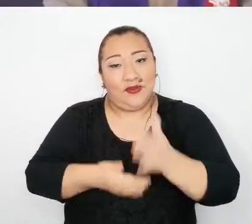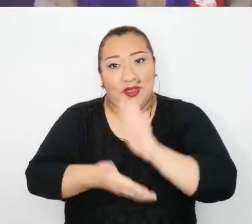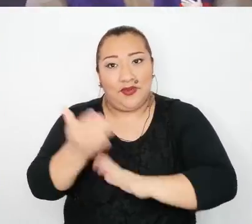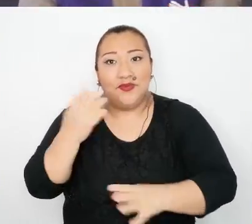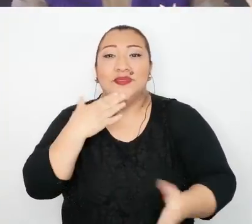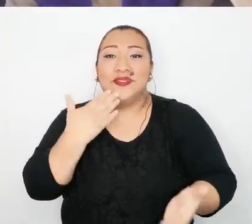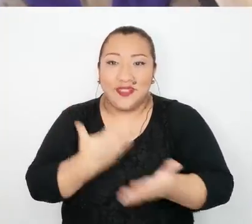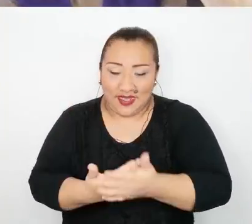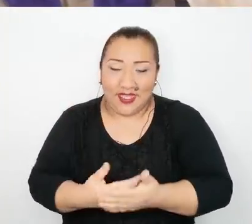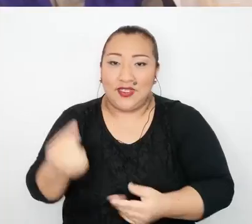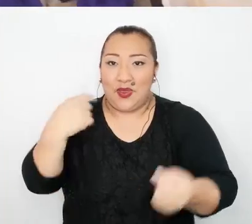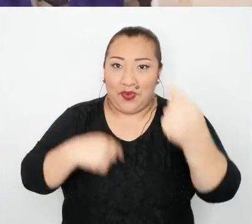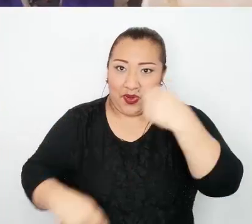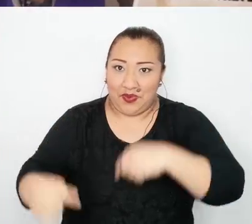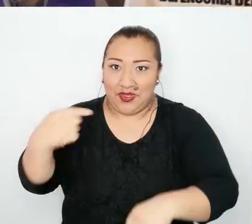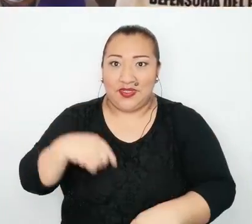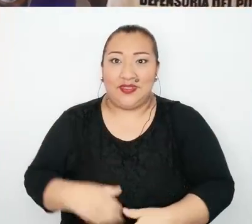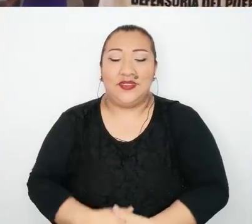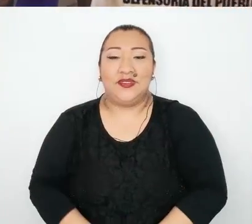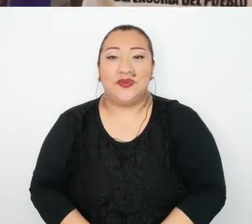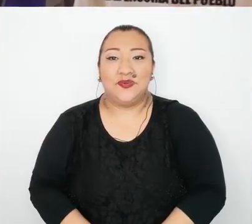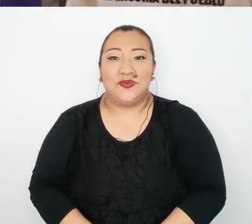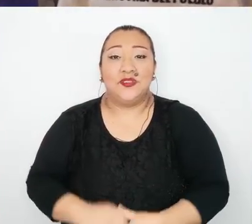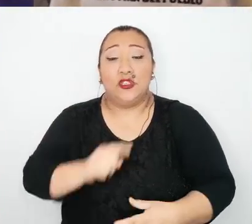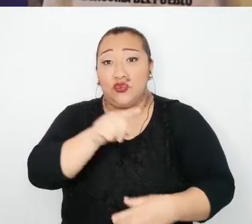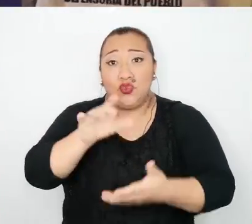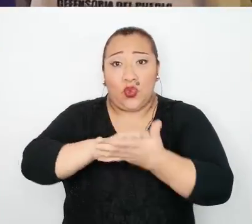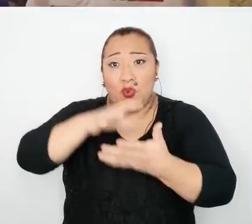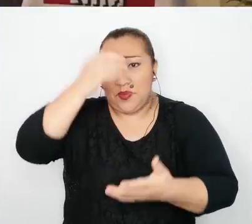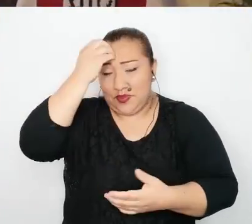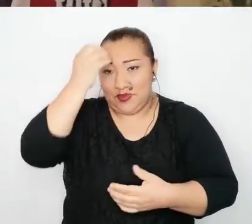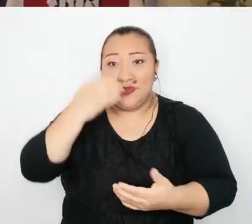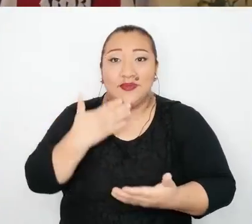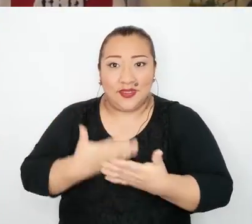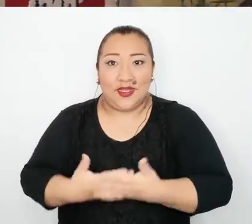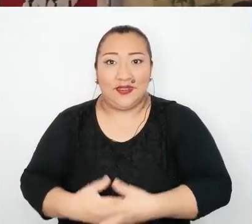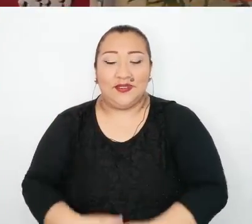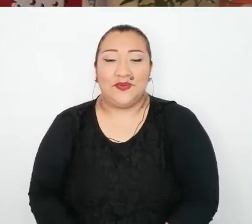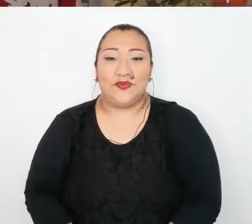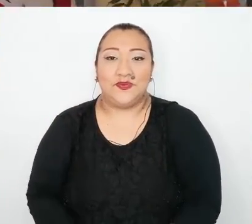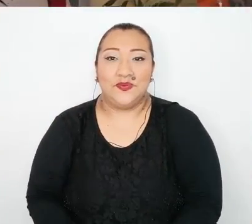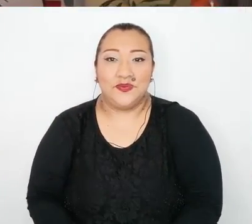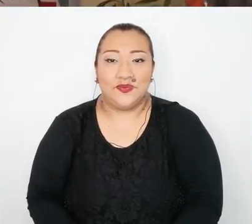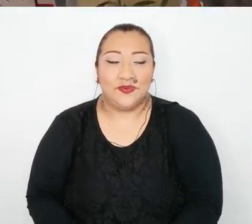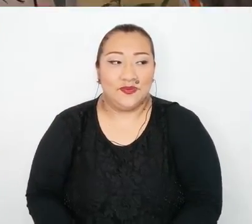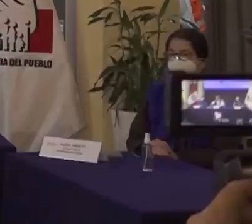Les agradecemos mucho por su presencia y su comprensión.